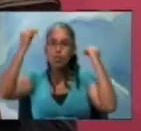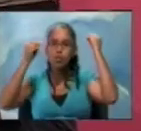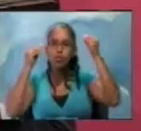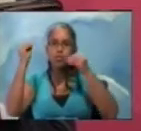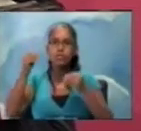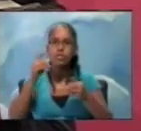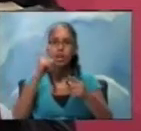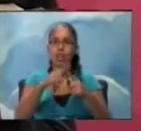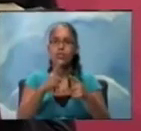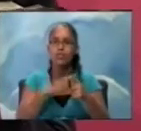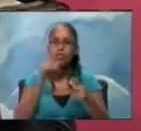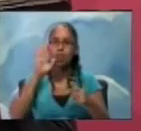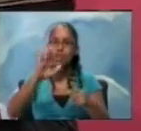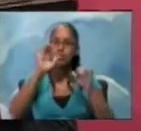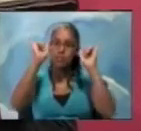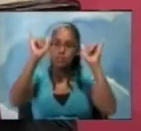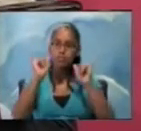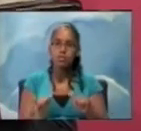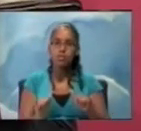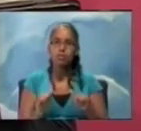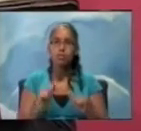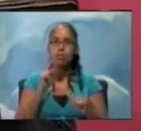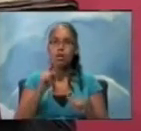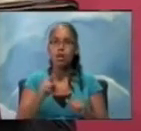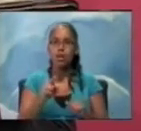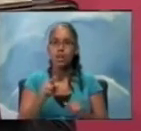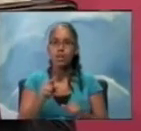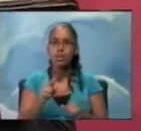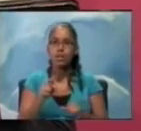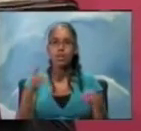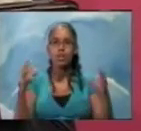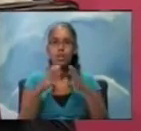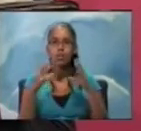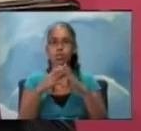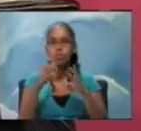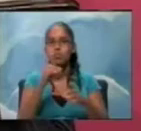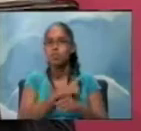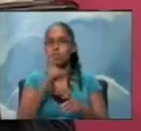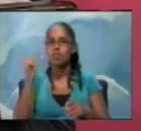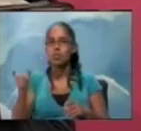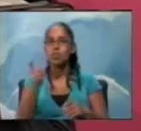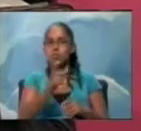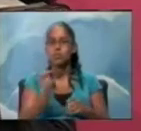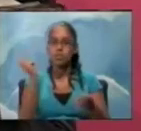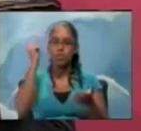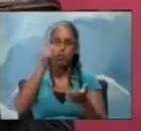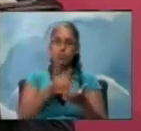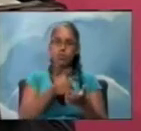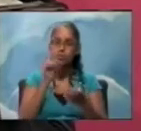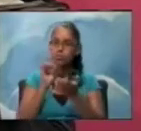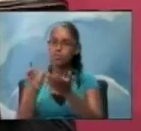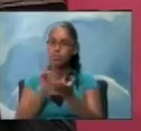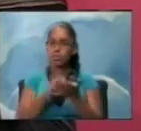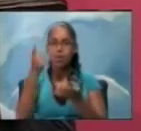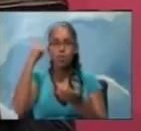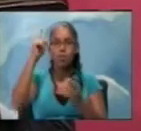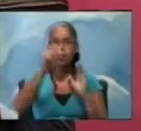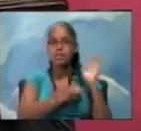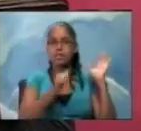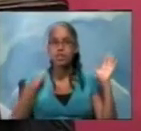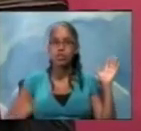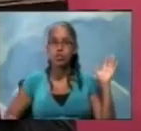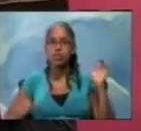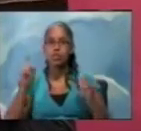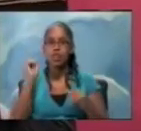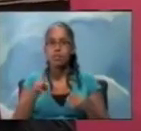gente. Entonces, asimismo, este grupo de personas fueron ahuyentados por el Señor. El Señor